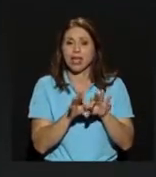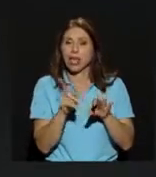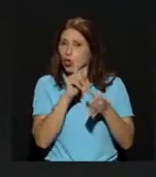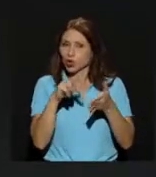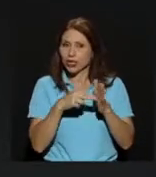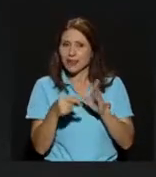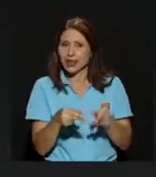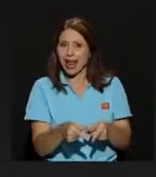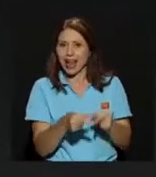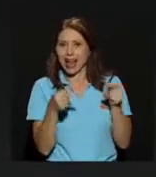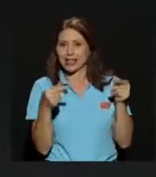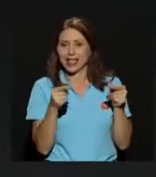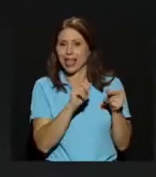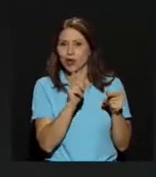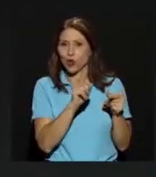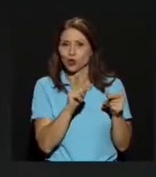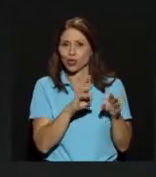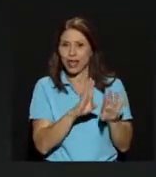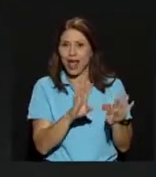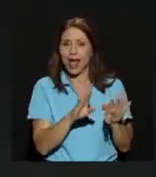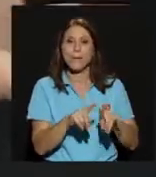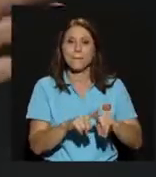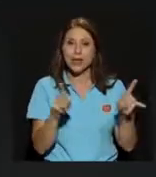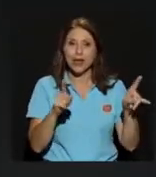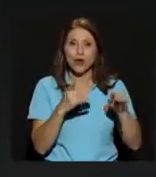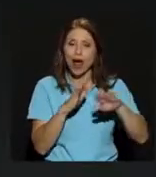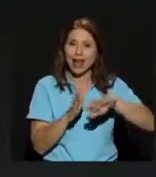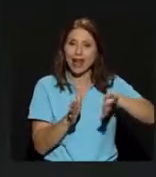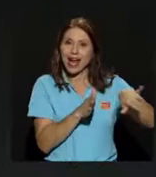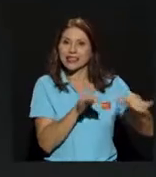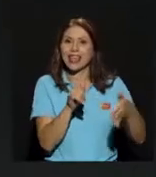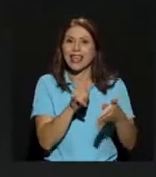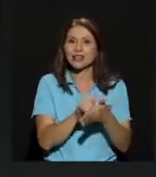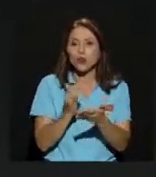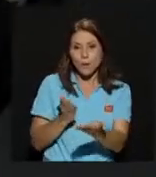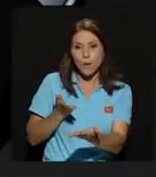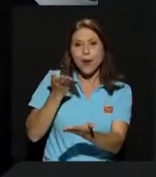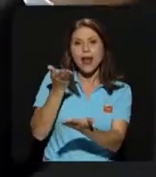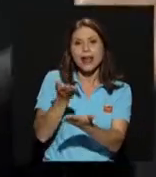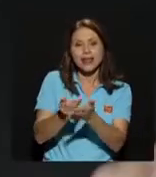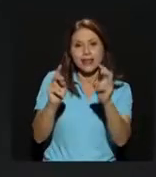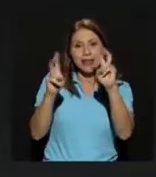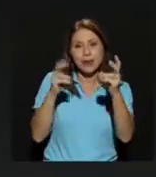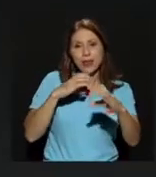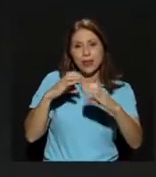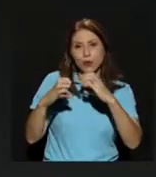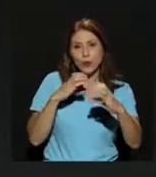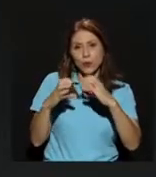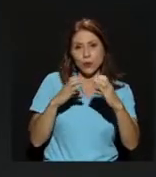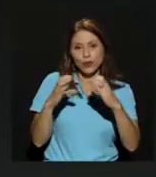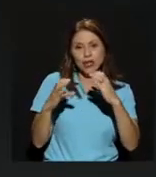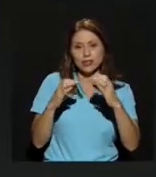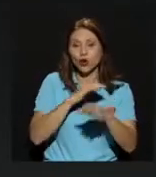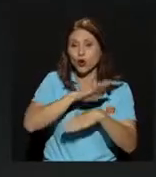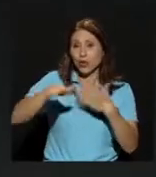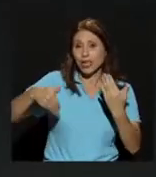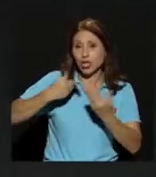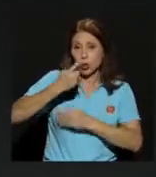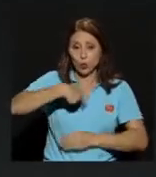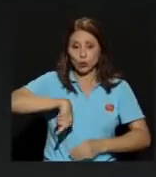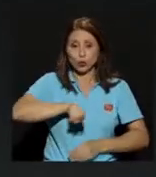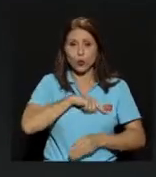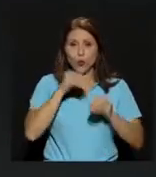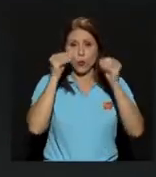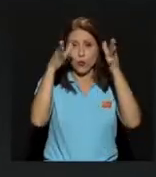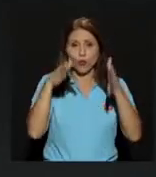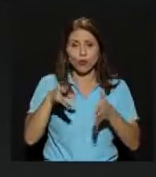pero alejarse de eso plantea el tema de comunicación y todos los que estamos los profesores